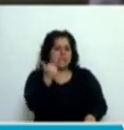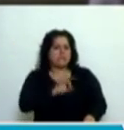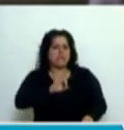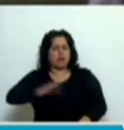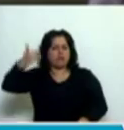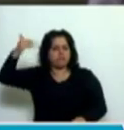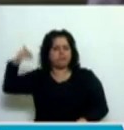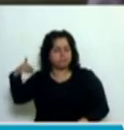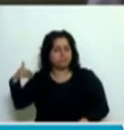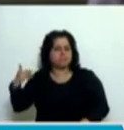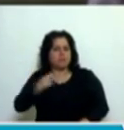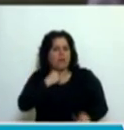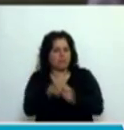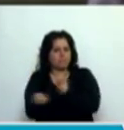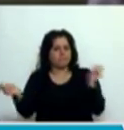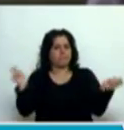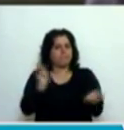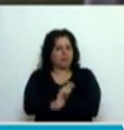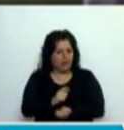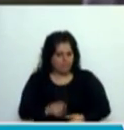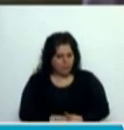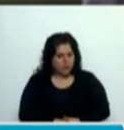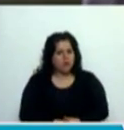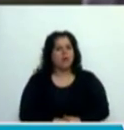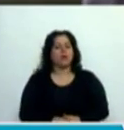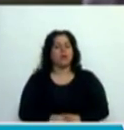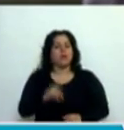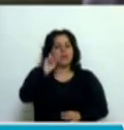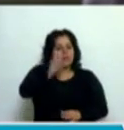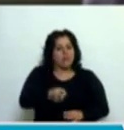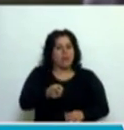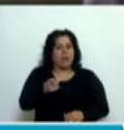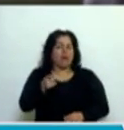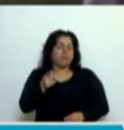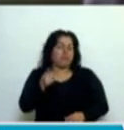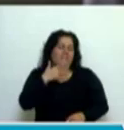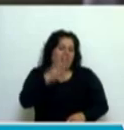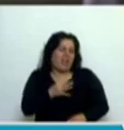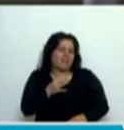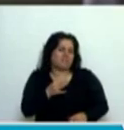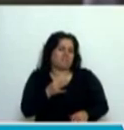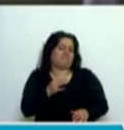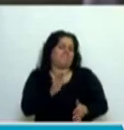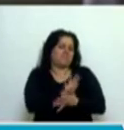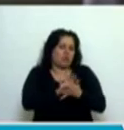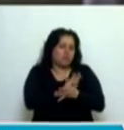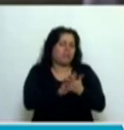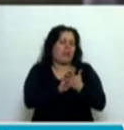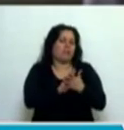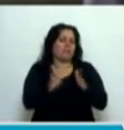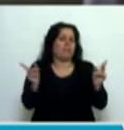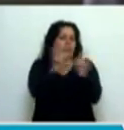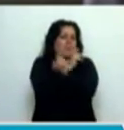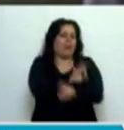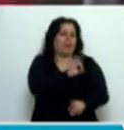años, o de reparar un hecho conceptualmente de hace 26 años, que fue